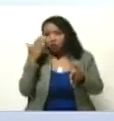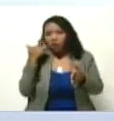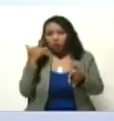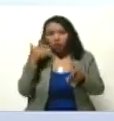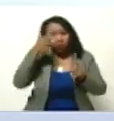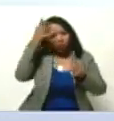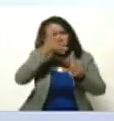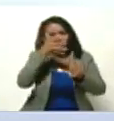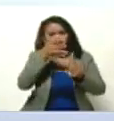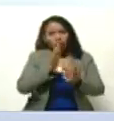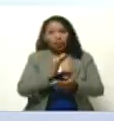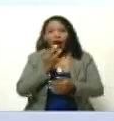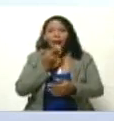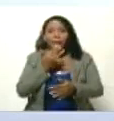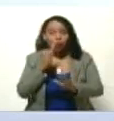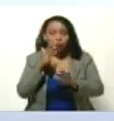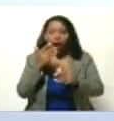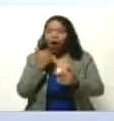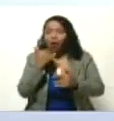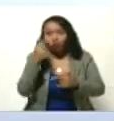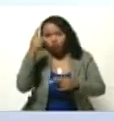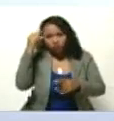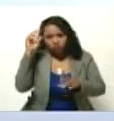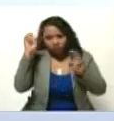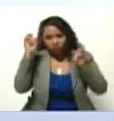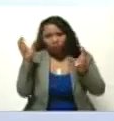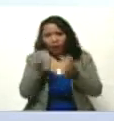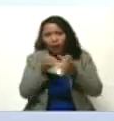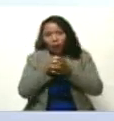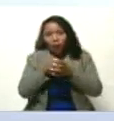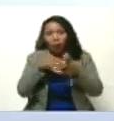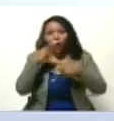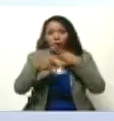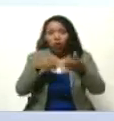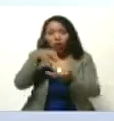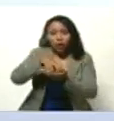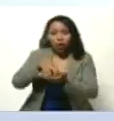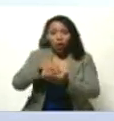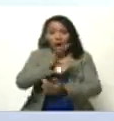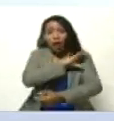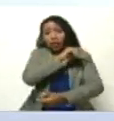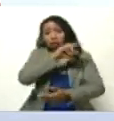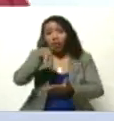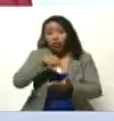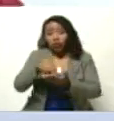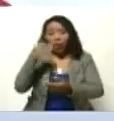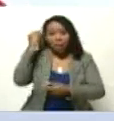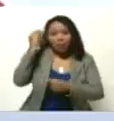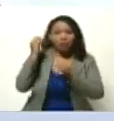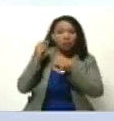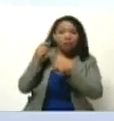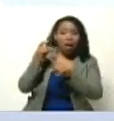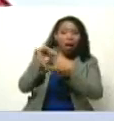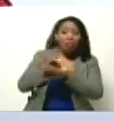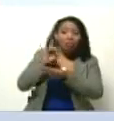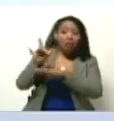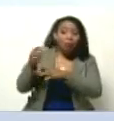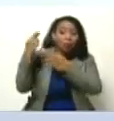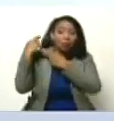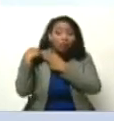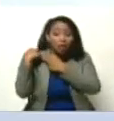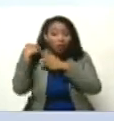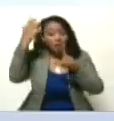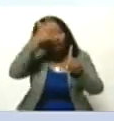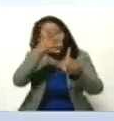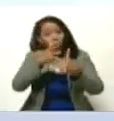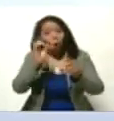formación, por decir algo, en el equipo político estatal. La dirección nacional considera si lo dejamos con esa responsabilidad o le